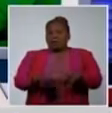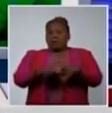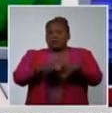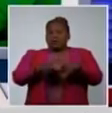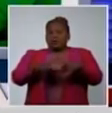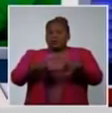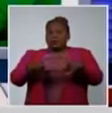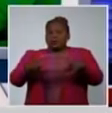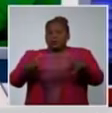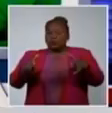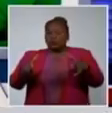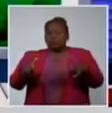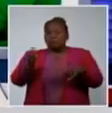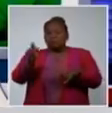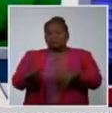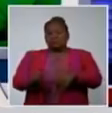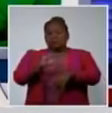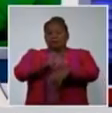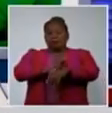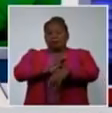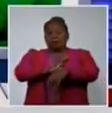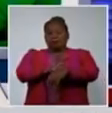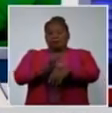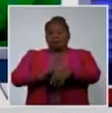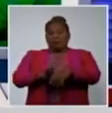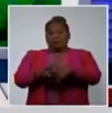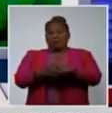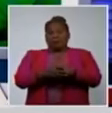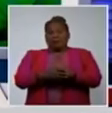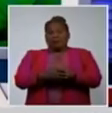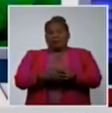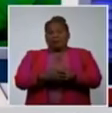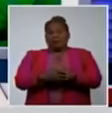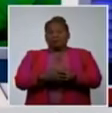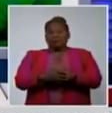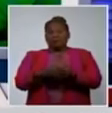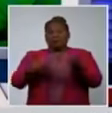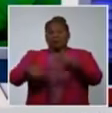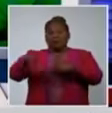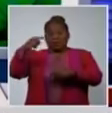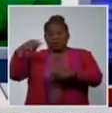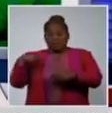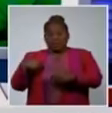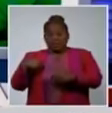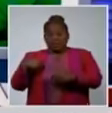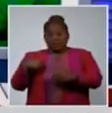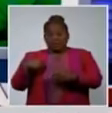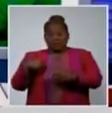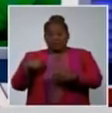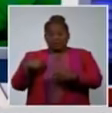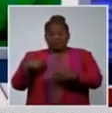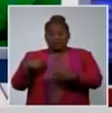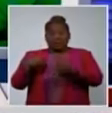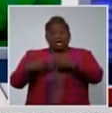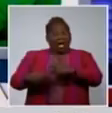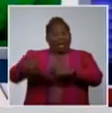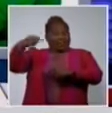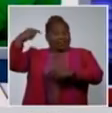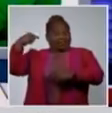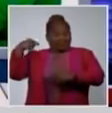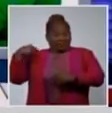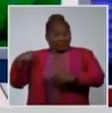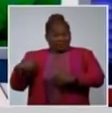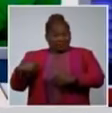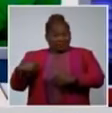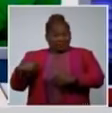pero no puede hacerlo 19 durante pues se